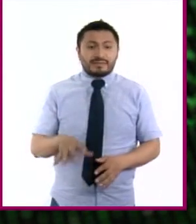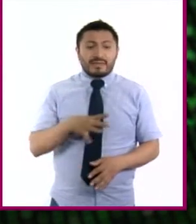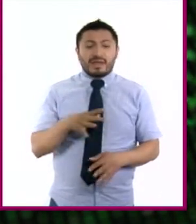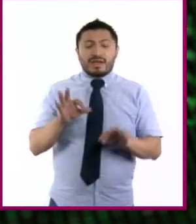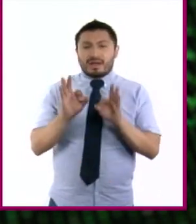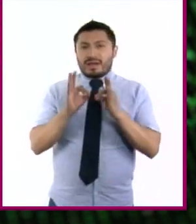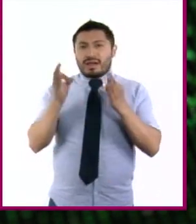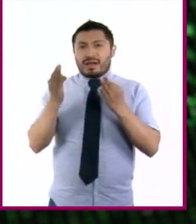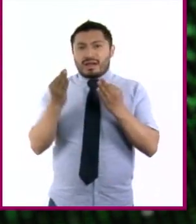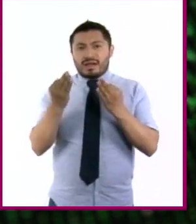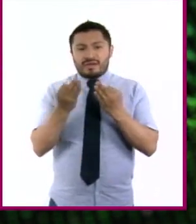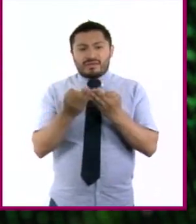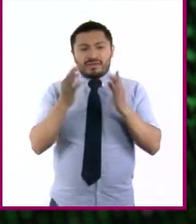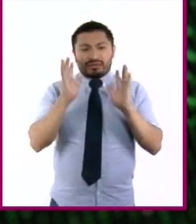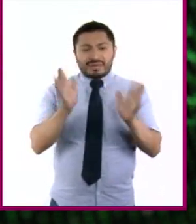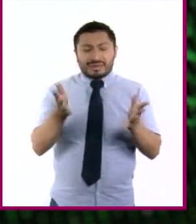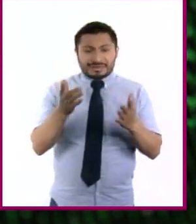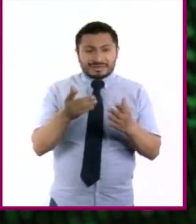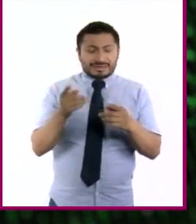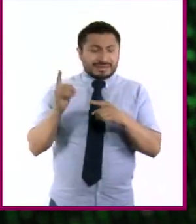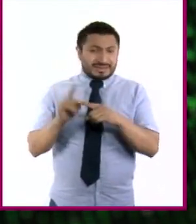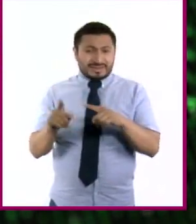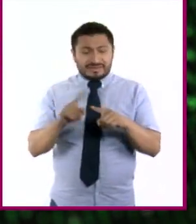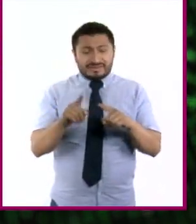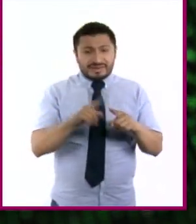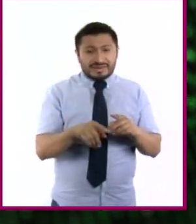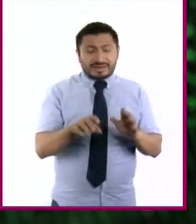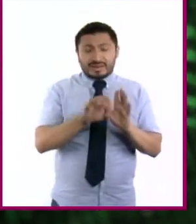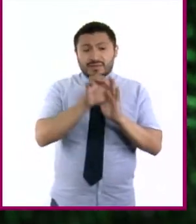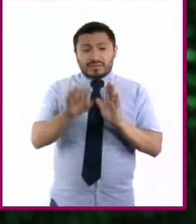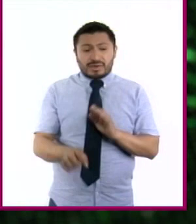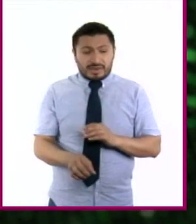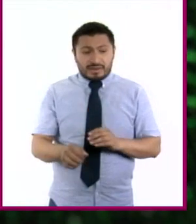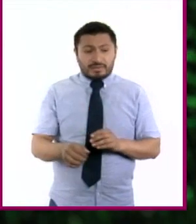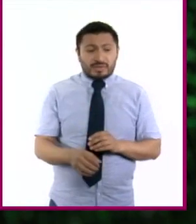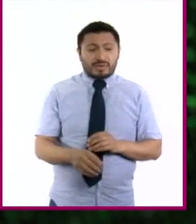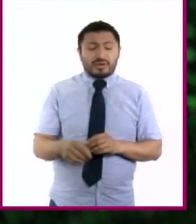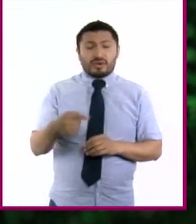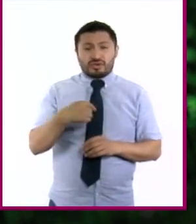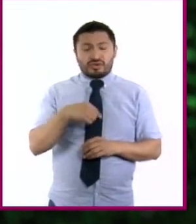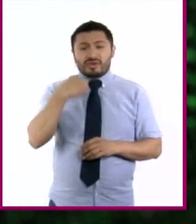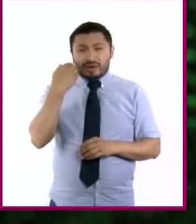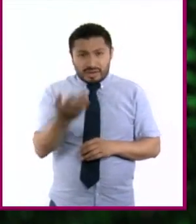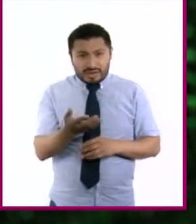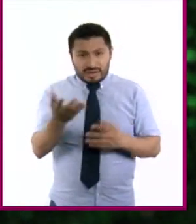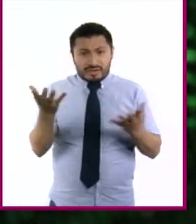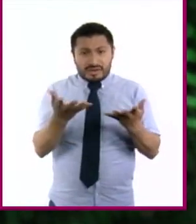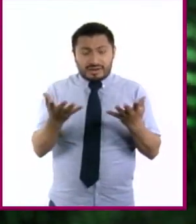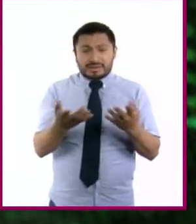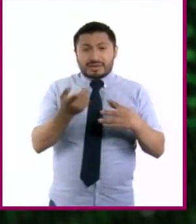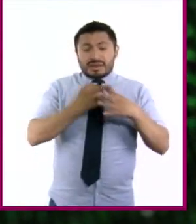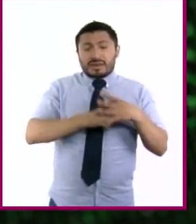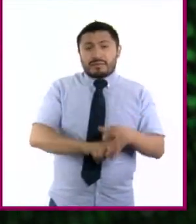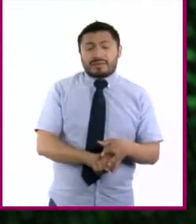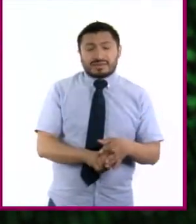modelos preestablecidos, por ejemplo, de datos de contacto. Yo quiero generar un formulario desde cero.